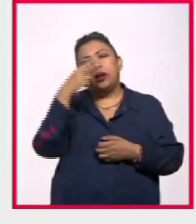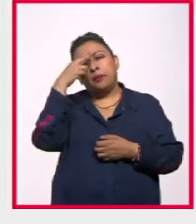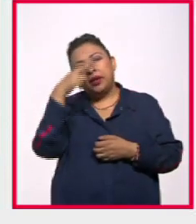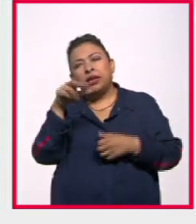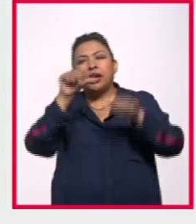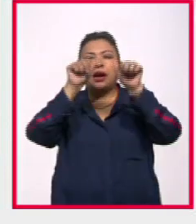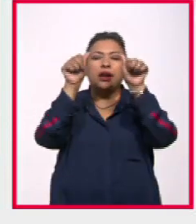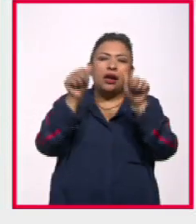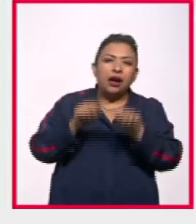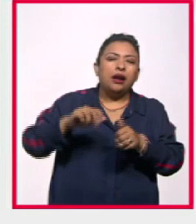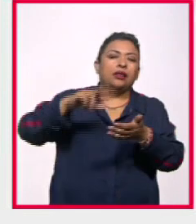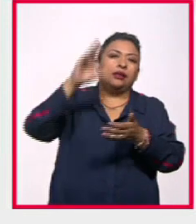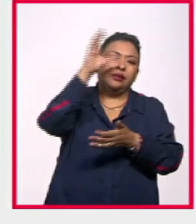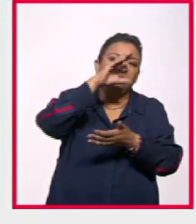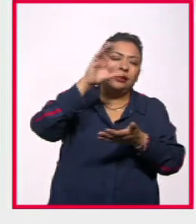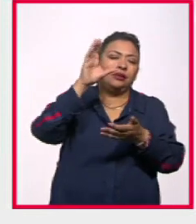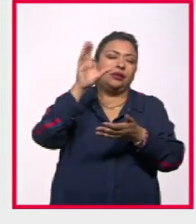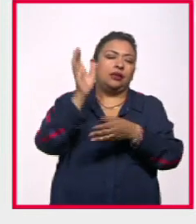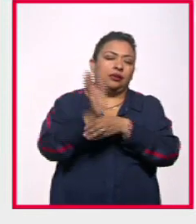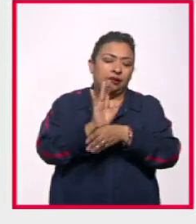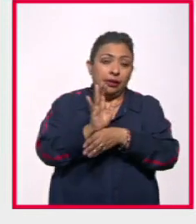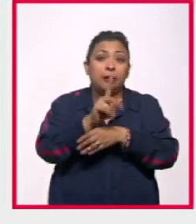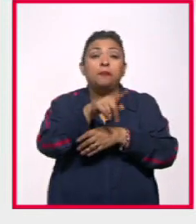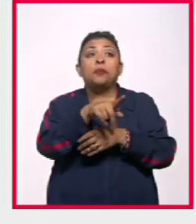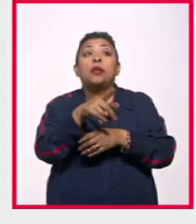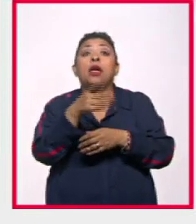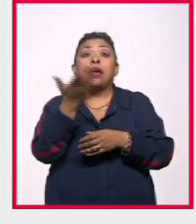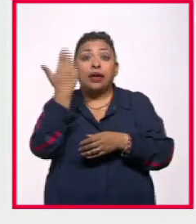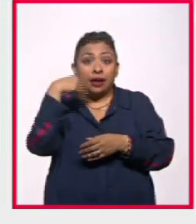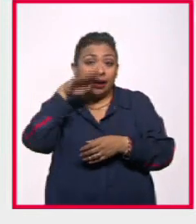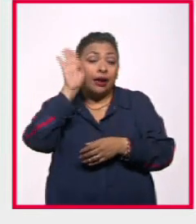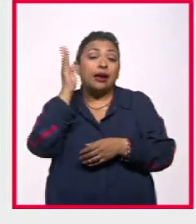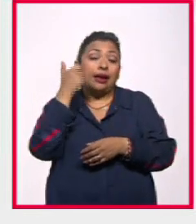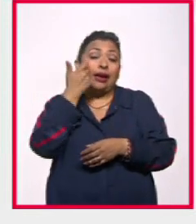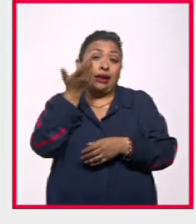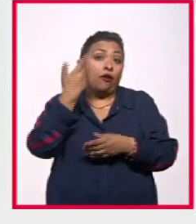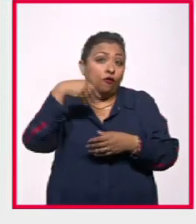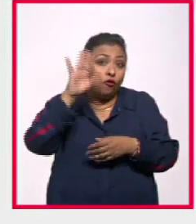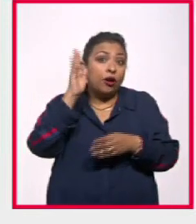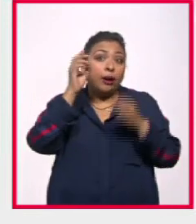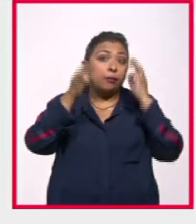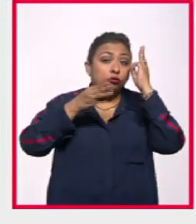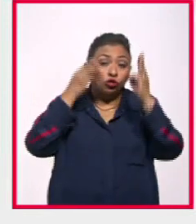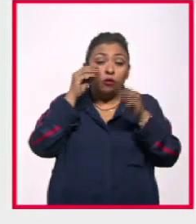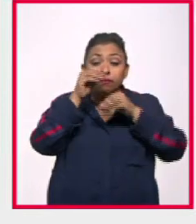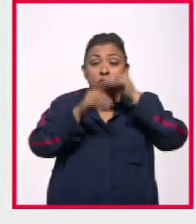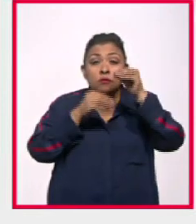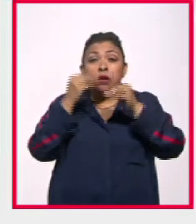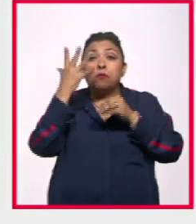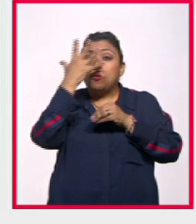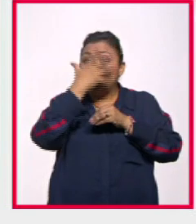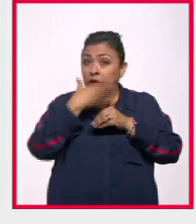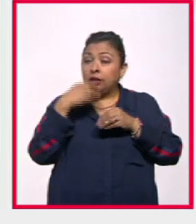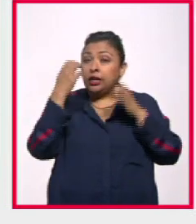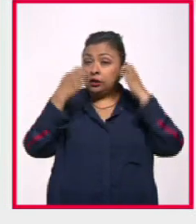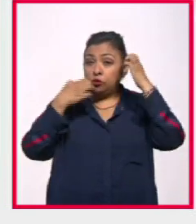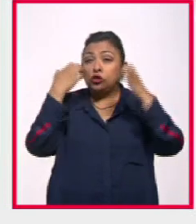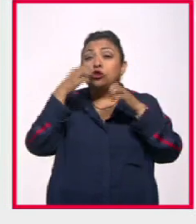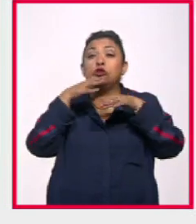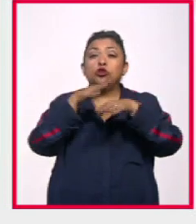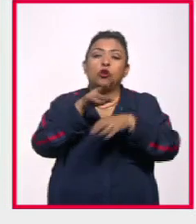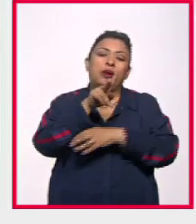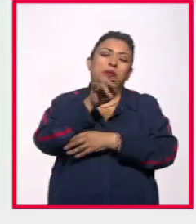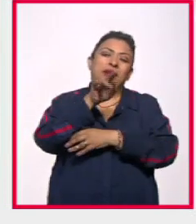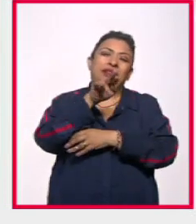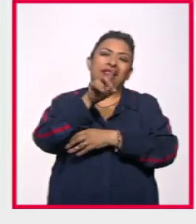Ciencias Cinematográficas, fuera un museo, ahí montó una exposición muy bella sobre Viridiana, una película que se